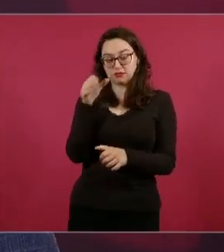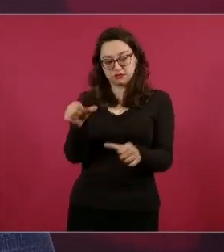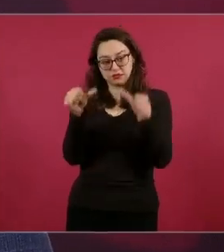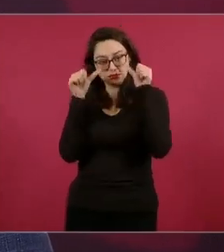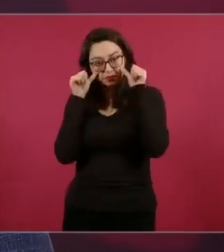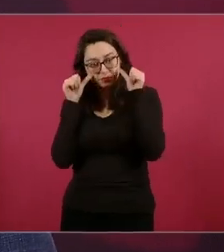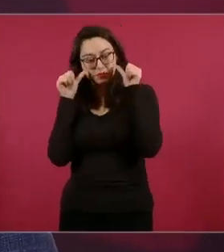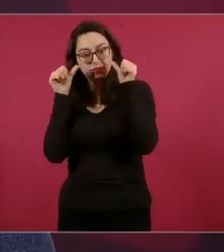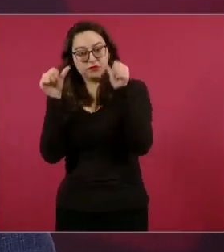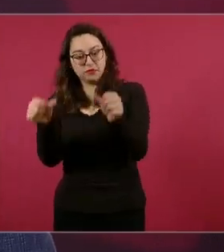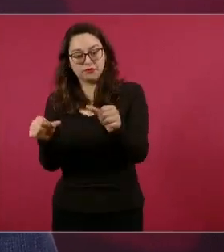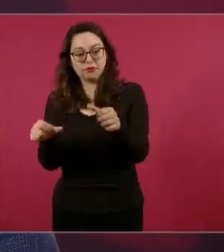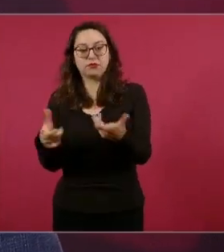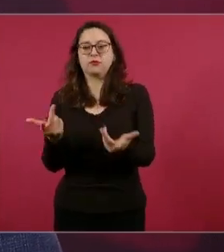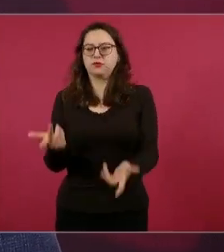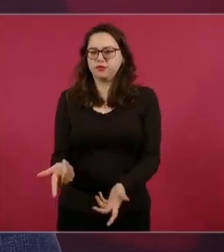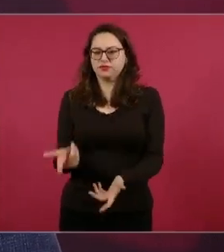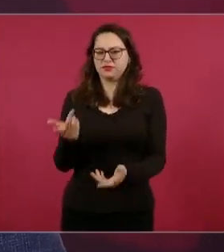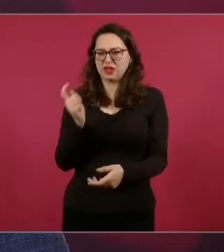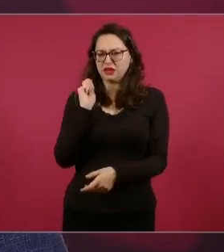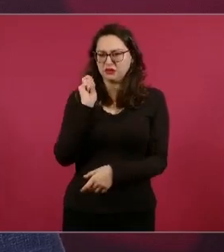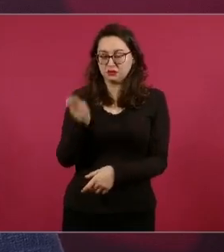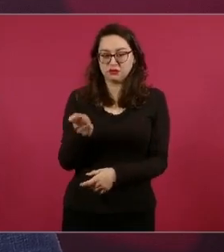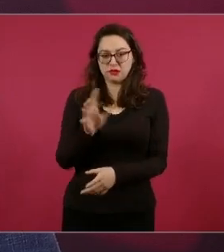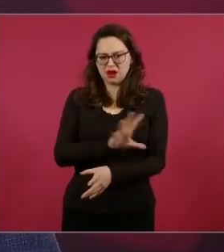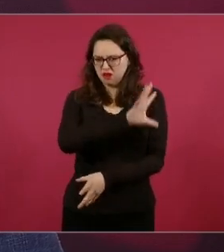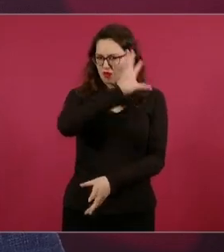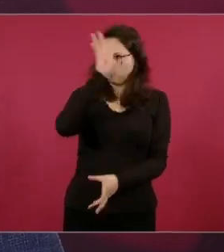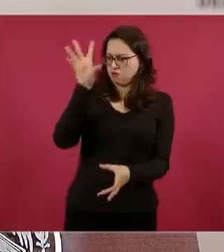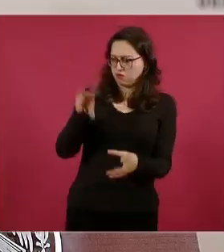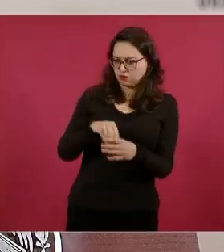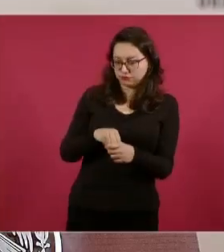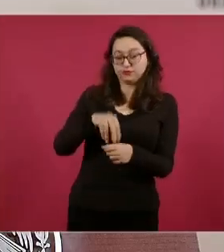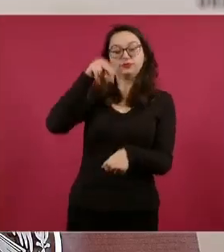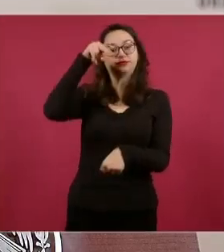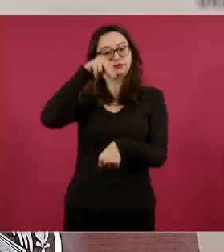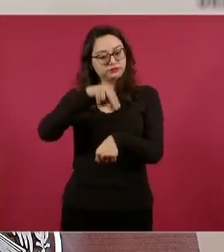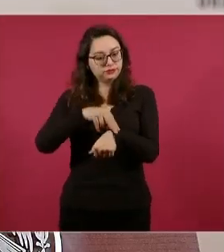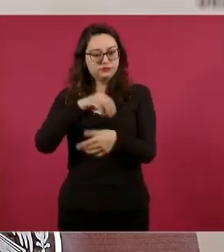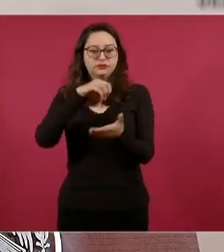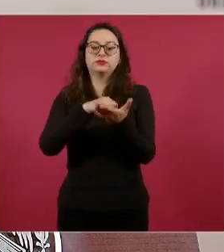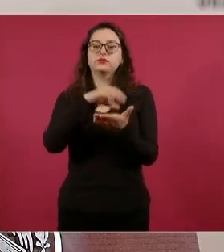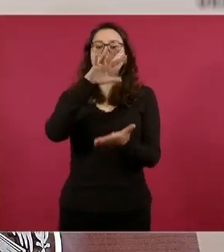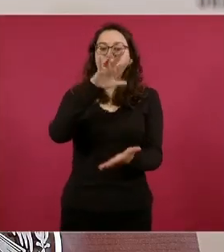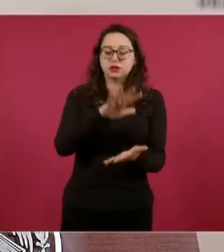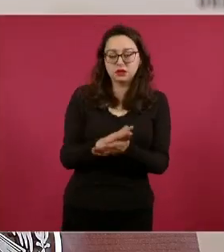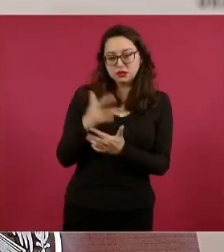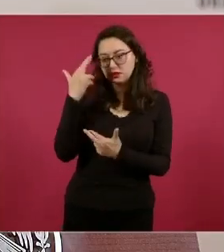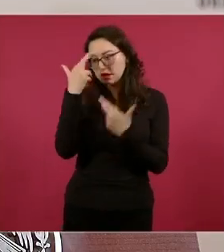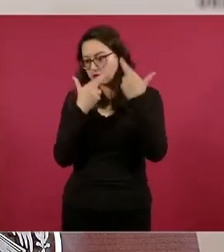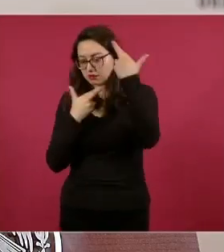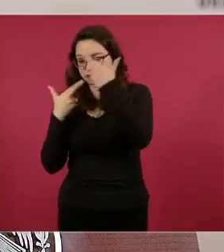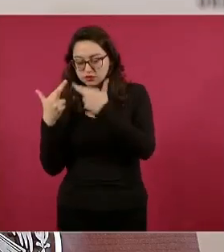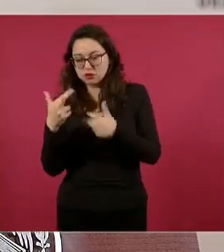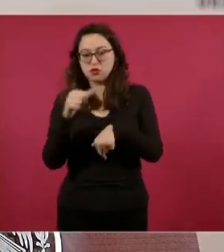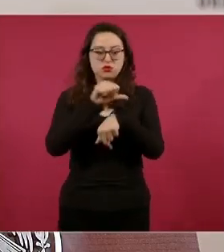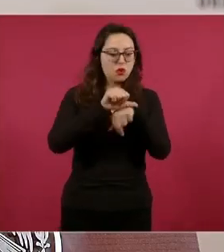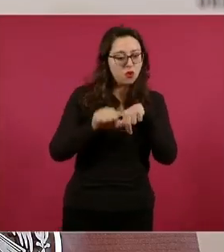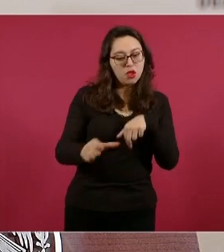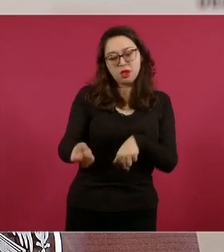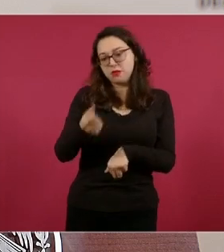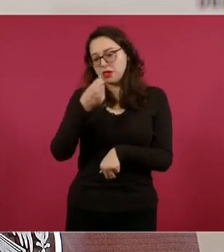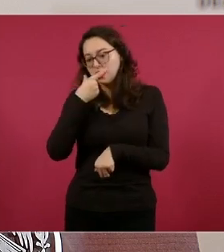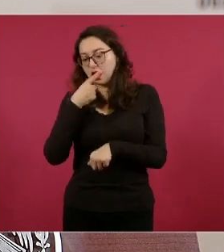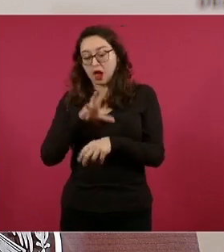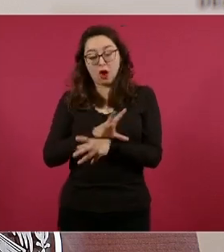los estudios médicos, las intervenciones quirúrgicas, los medicamentos necesarios para tal fin. Esta iniciativa